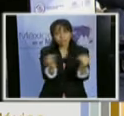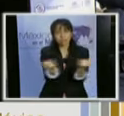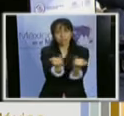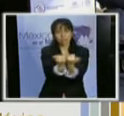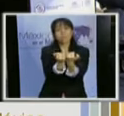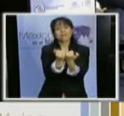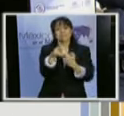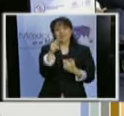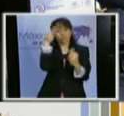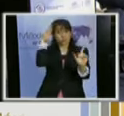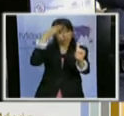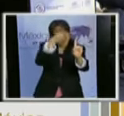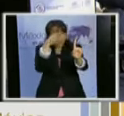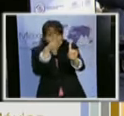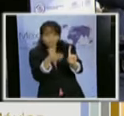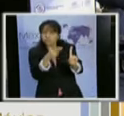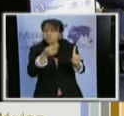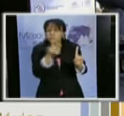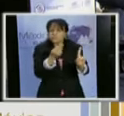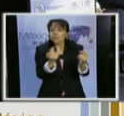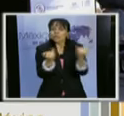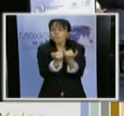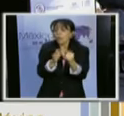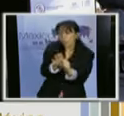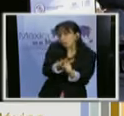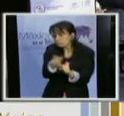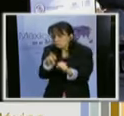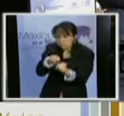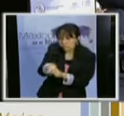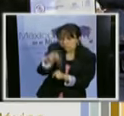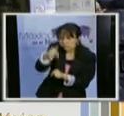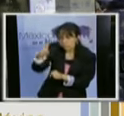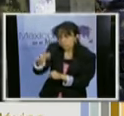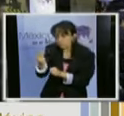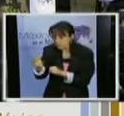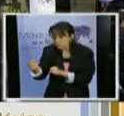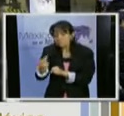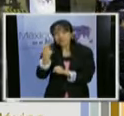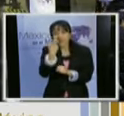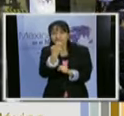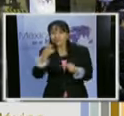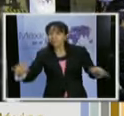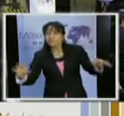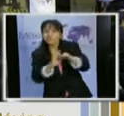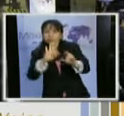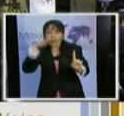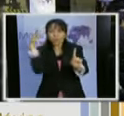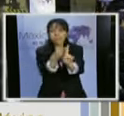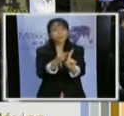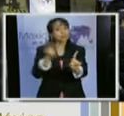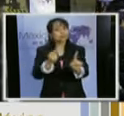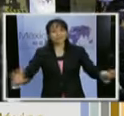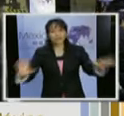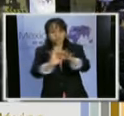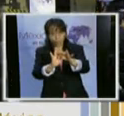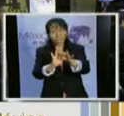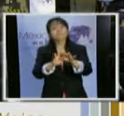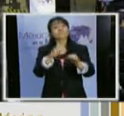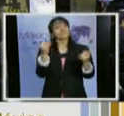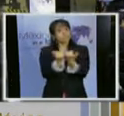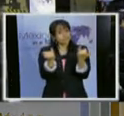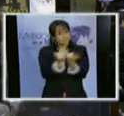sentido y responder a las necesidades de todos los sectores de la sociedad. Por tanto, en el marco de los ODS, no se deben